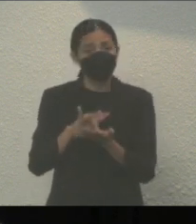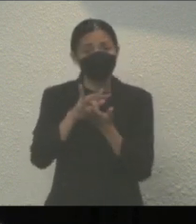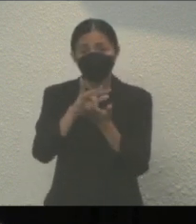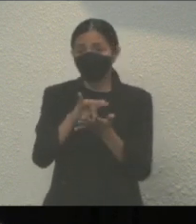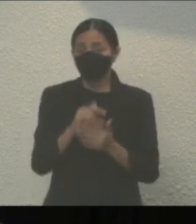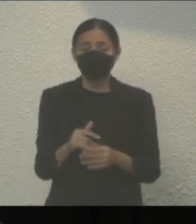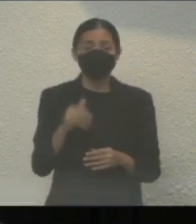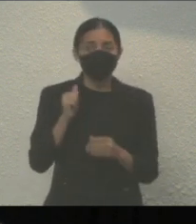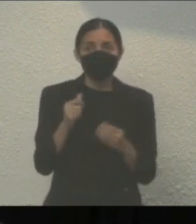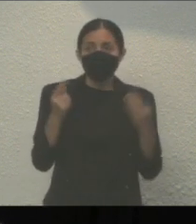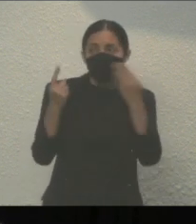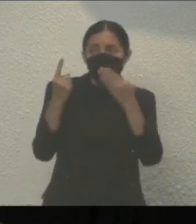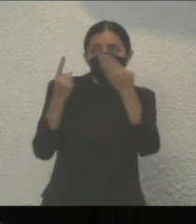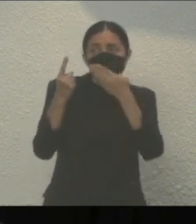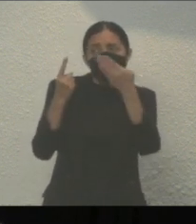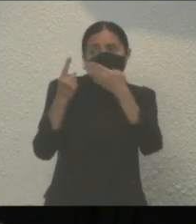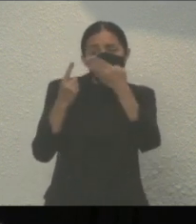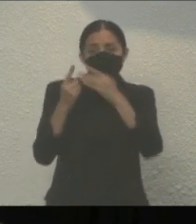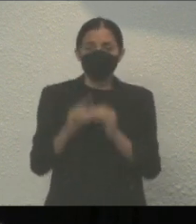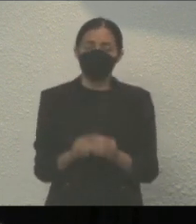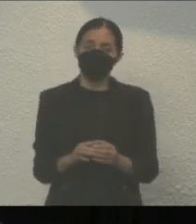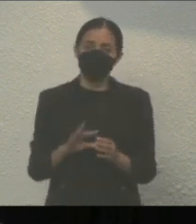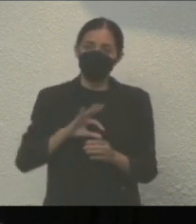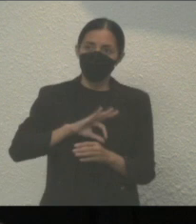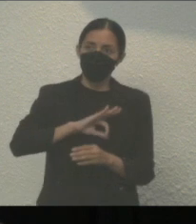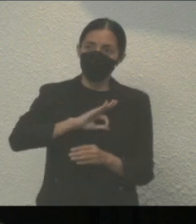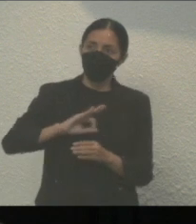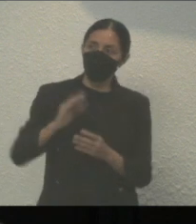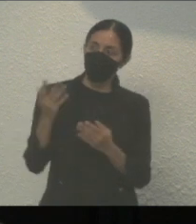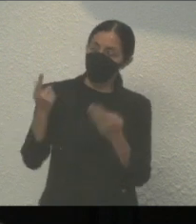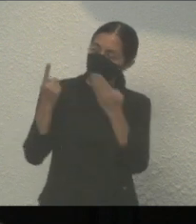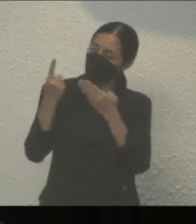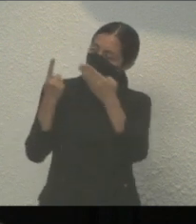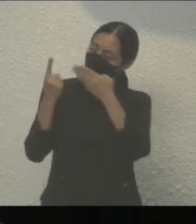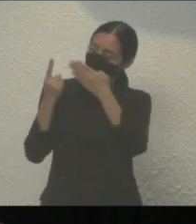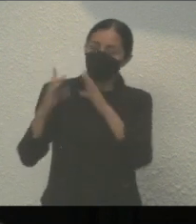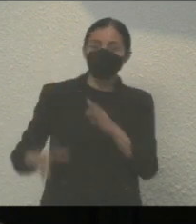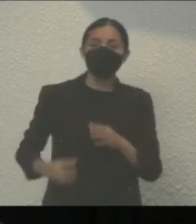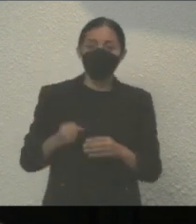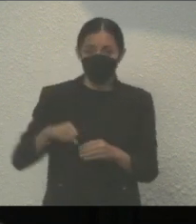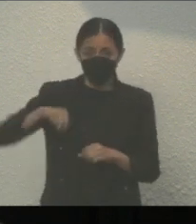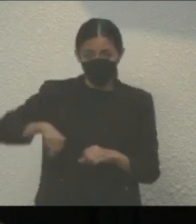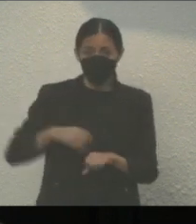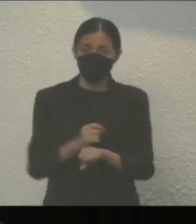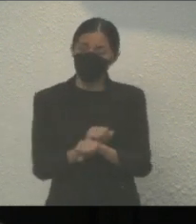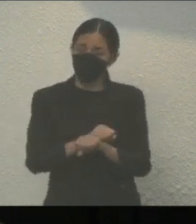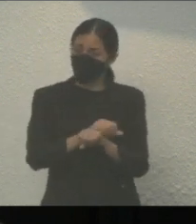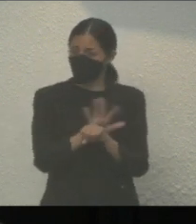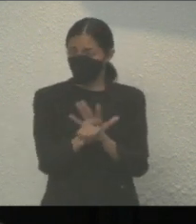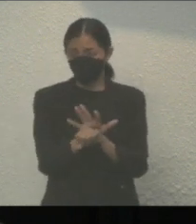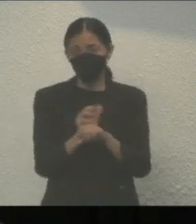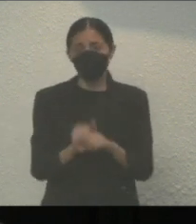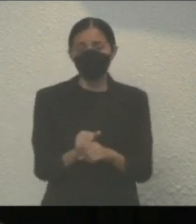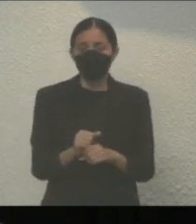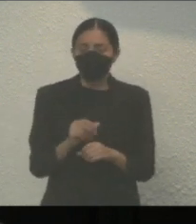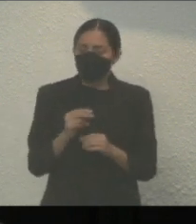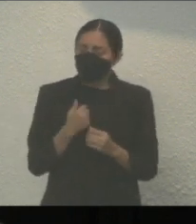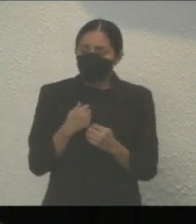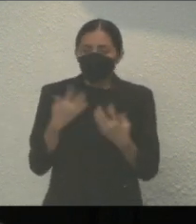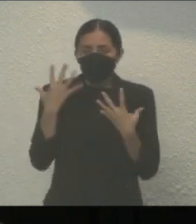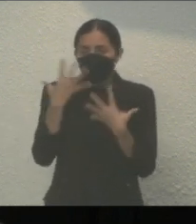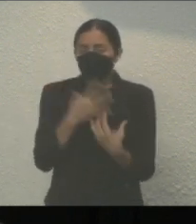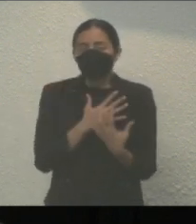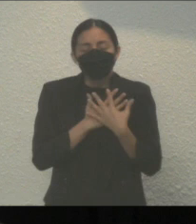lograr siempre lo mejor para nuestros pacientes, sobre todo en estos tiempos de pandemia. Gracias por esa pasión por